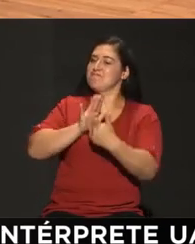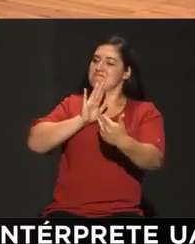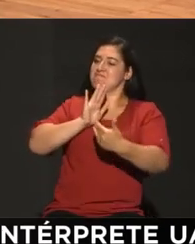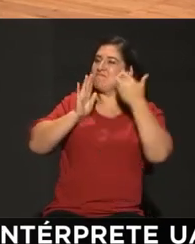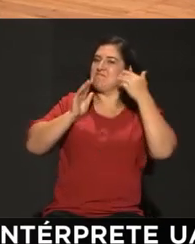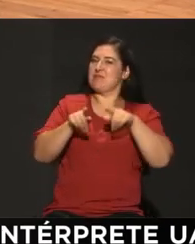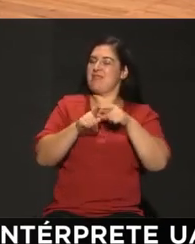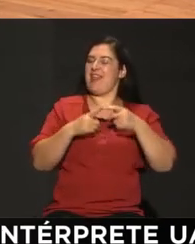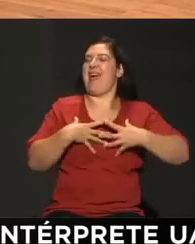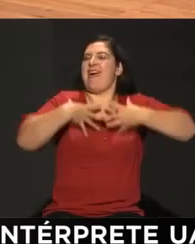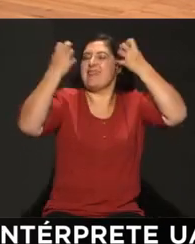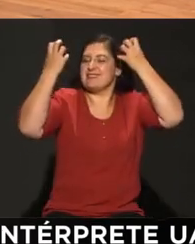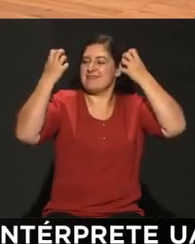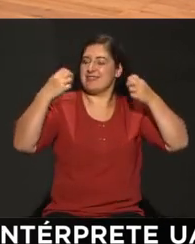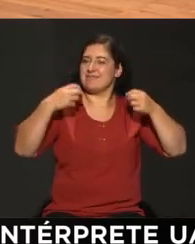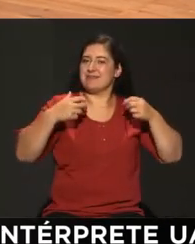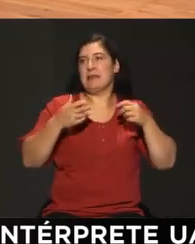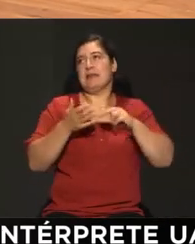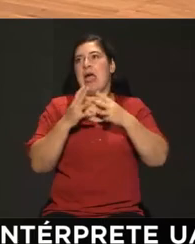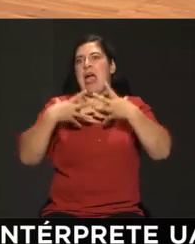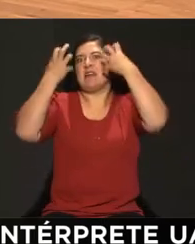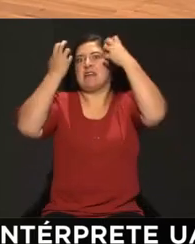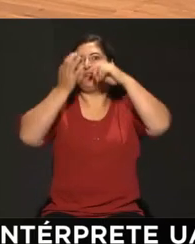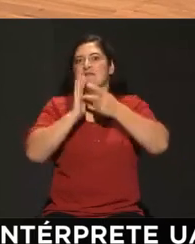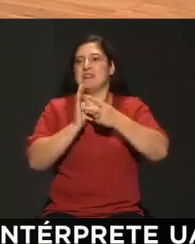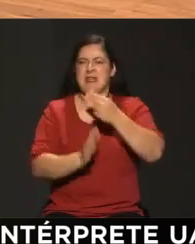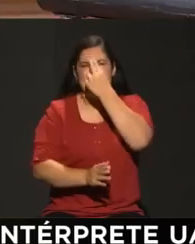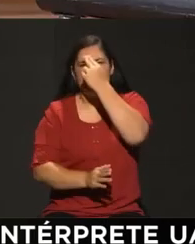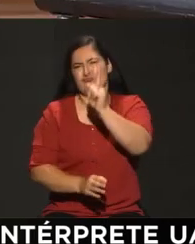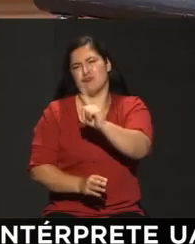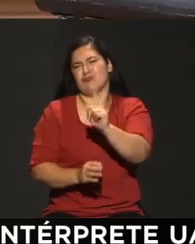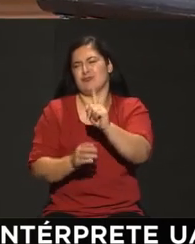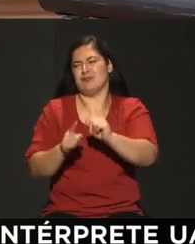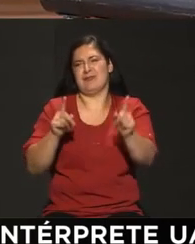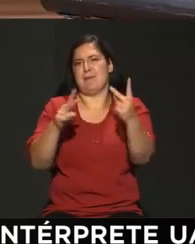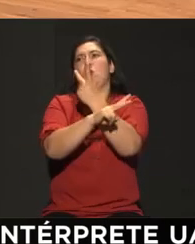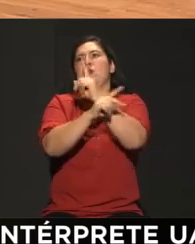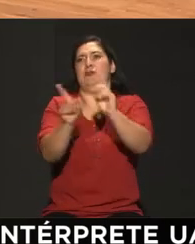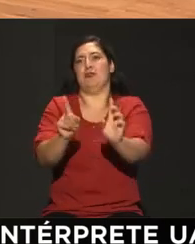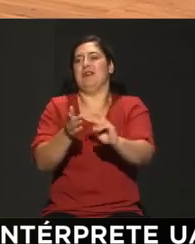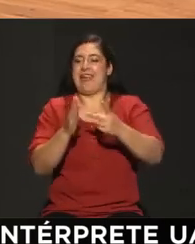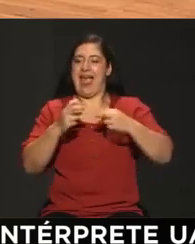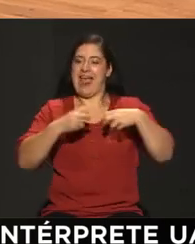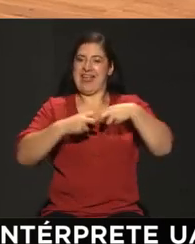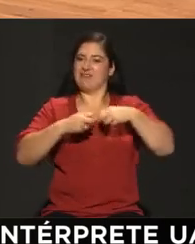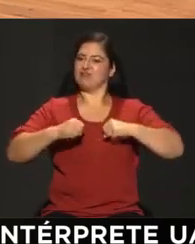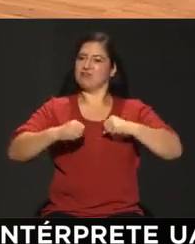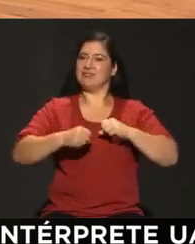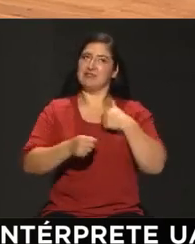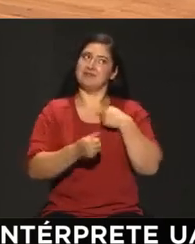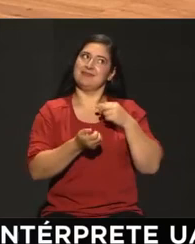o agresividad, entendiendo como una actitud de energía, diferente a ser violento. Sí, yo dije, ¿sabes? Tengo que ganar al